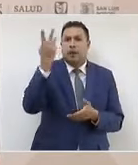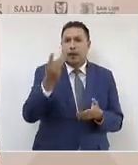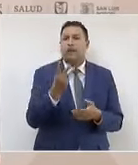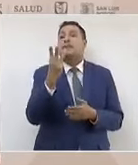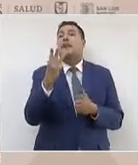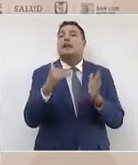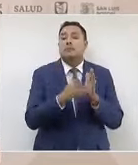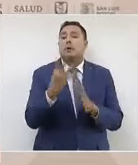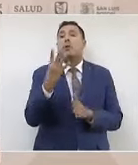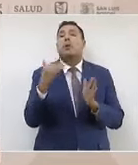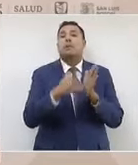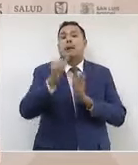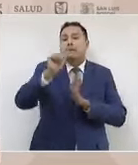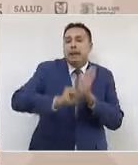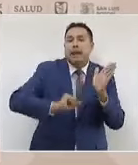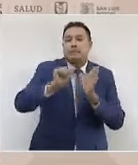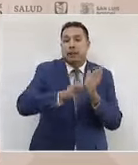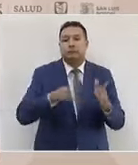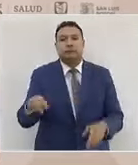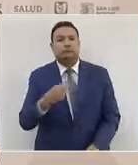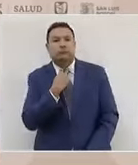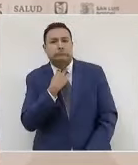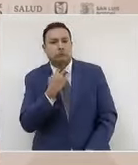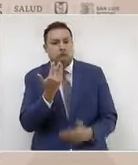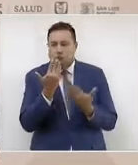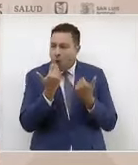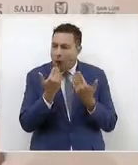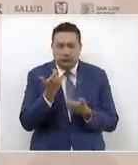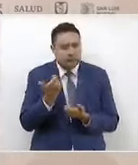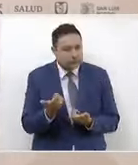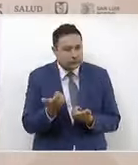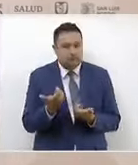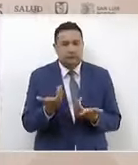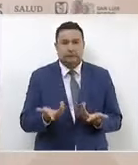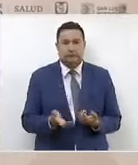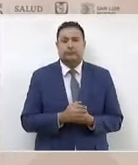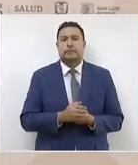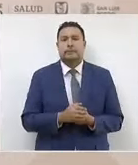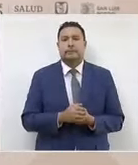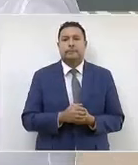de 4,000 pesos al mes? Pues